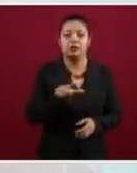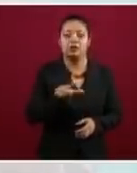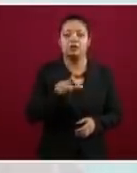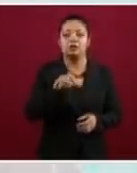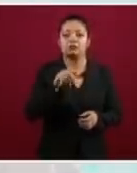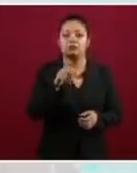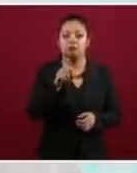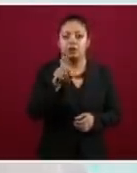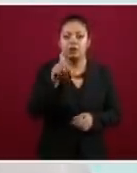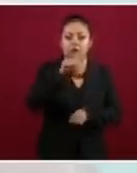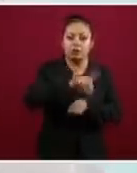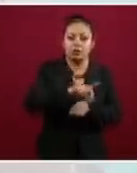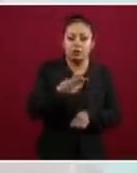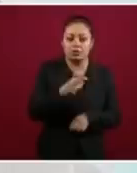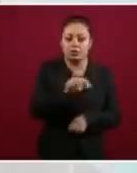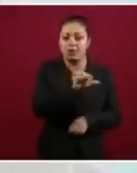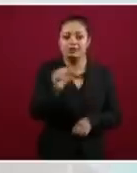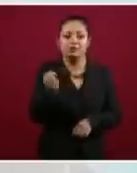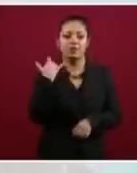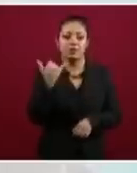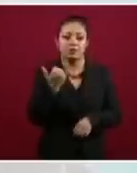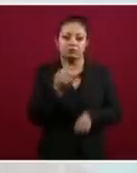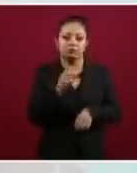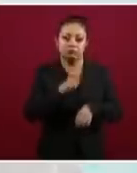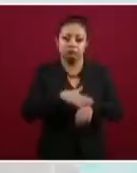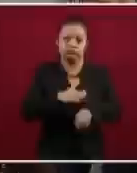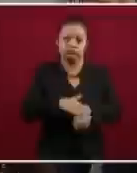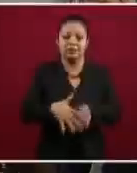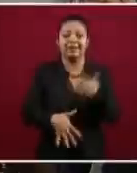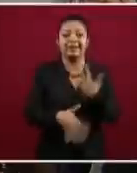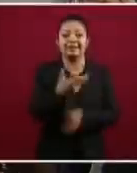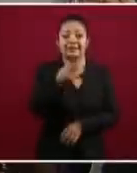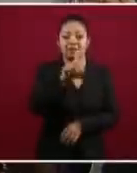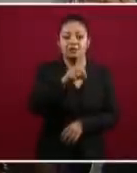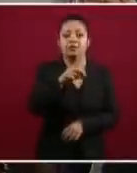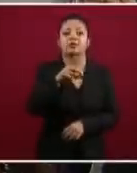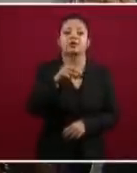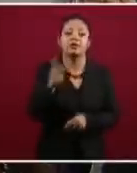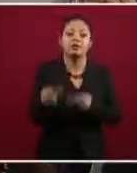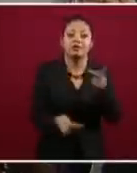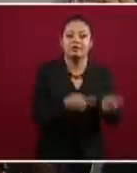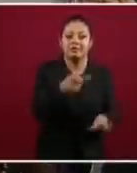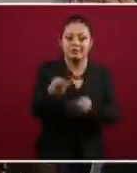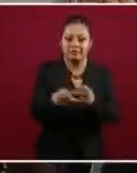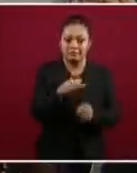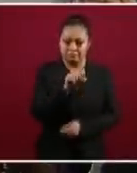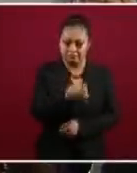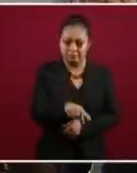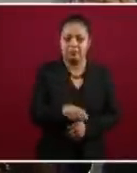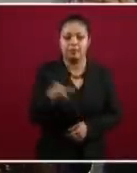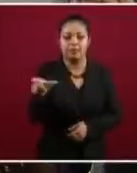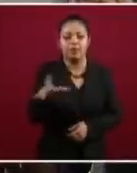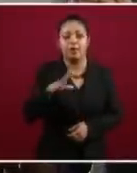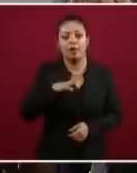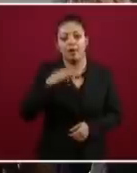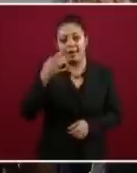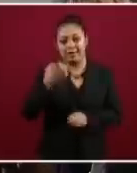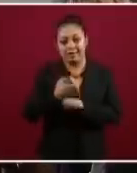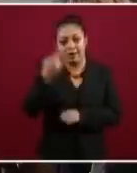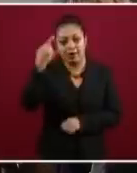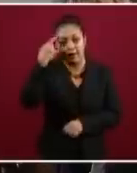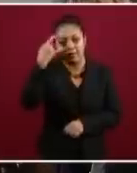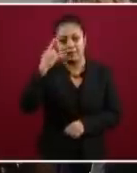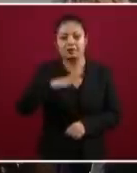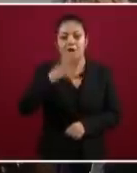30 de noviembre será la asamblea informativa y el 15 de diciembre la asamblea consultiva. En Campeche van a ser